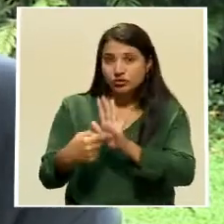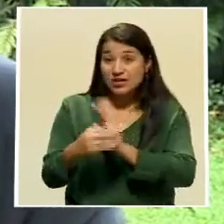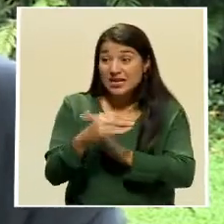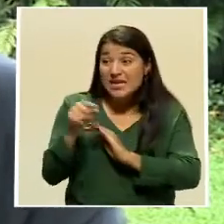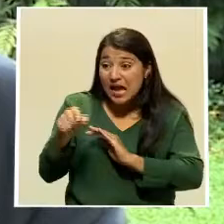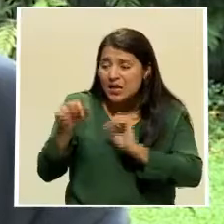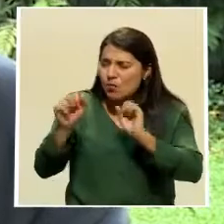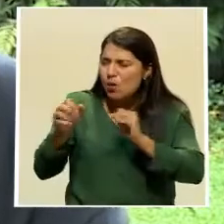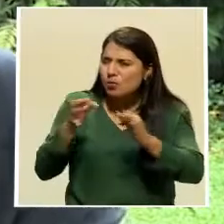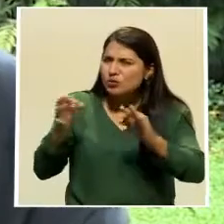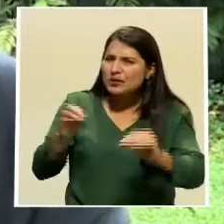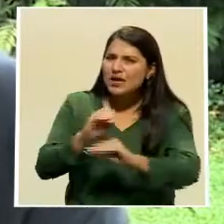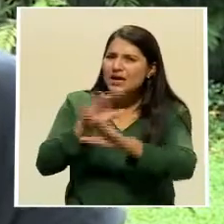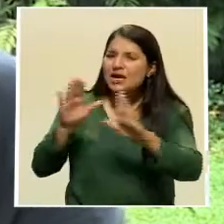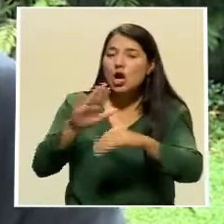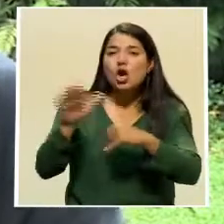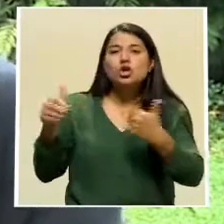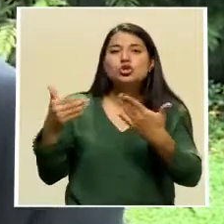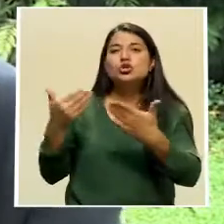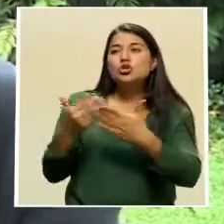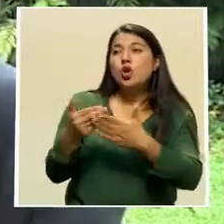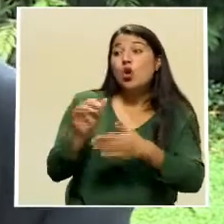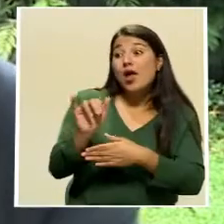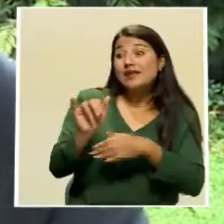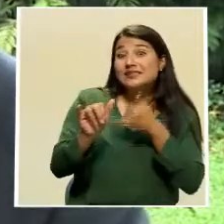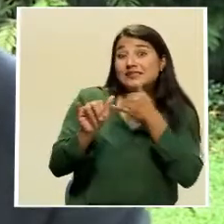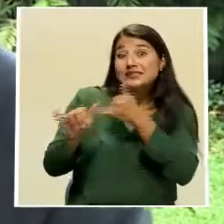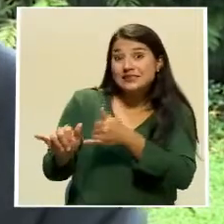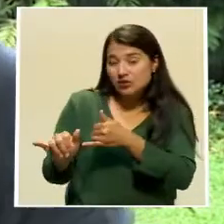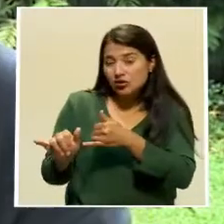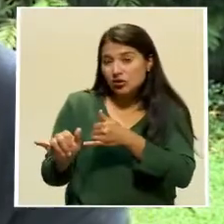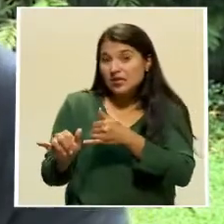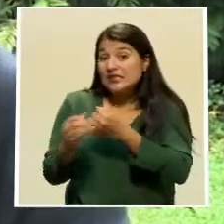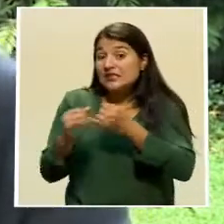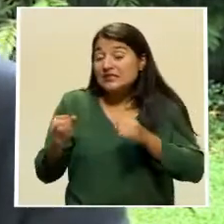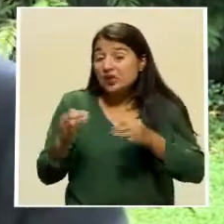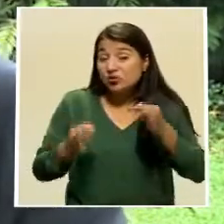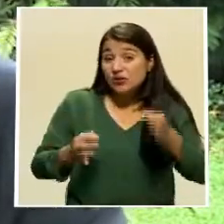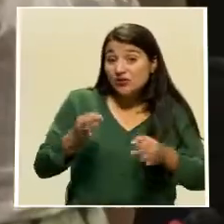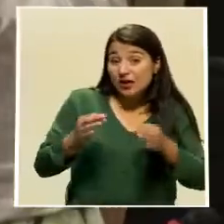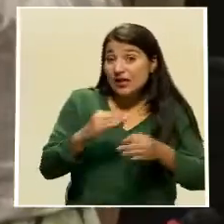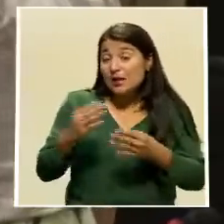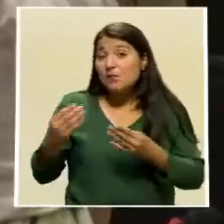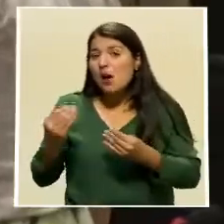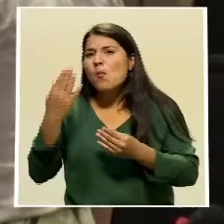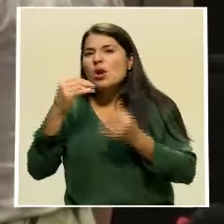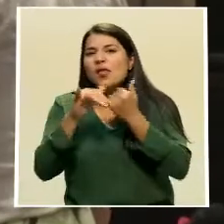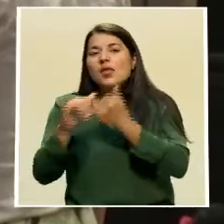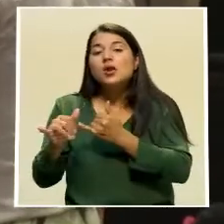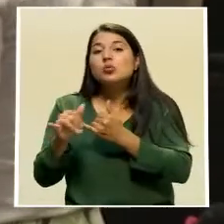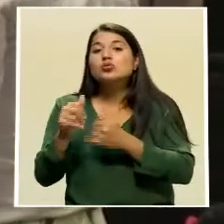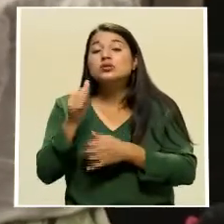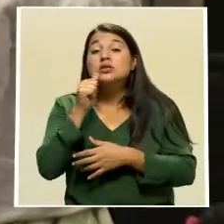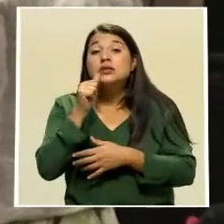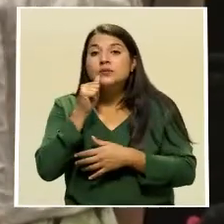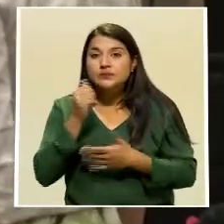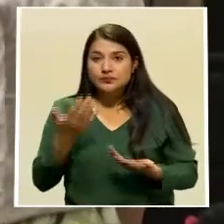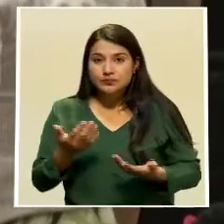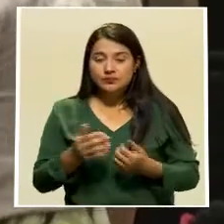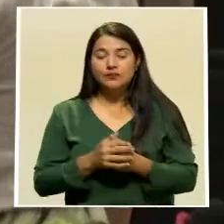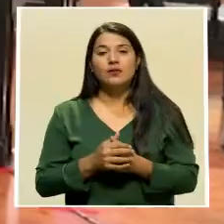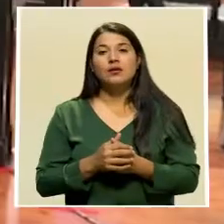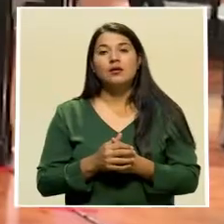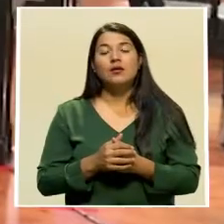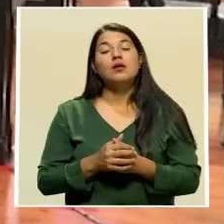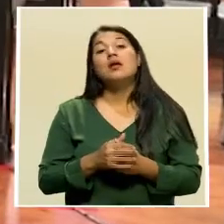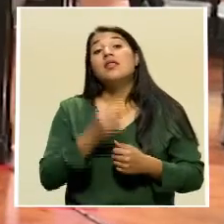esclarecer absolutamente todos esos ataques infundados y cobardes, porque la denuncia es anónima. Además, el legislador reclamó que la